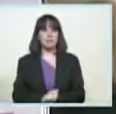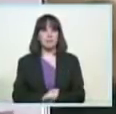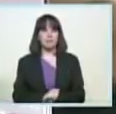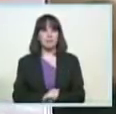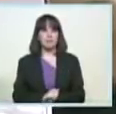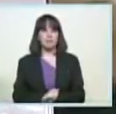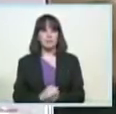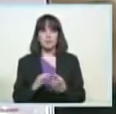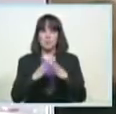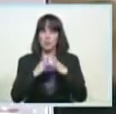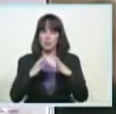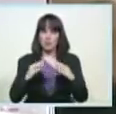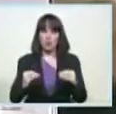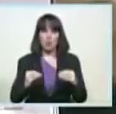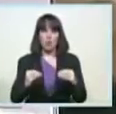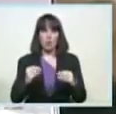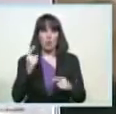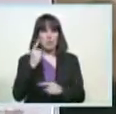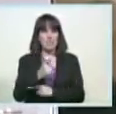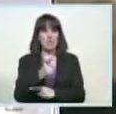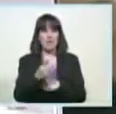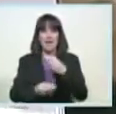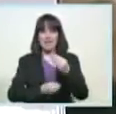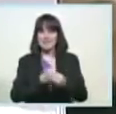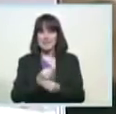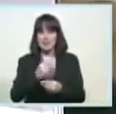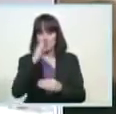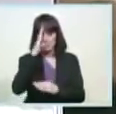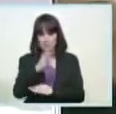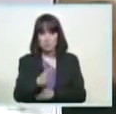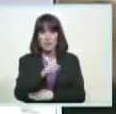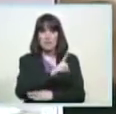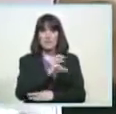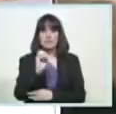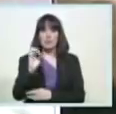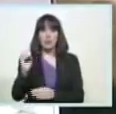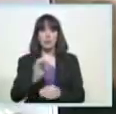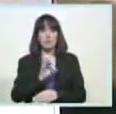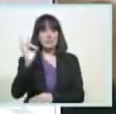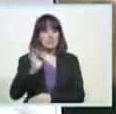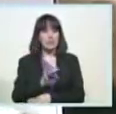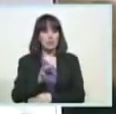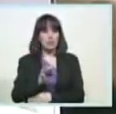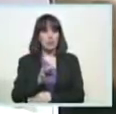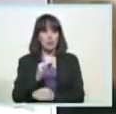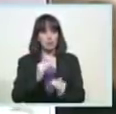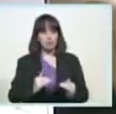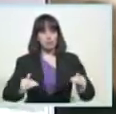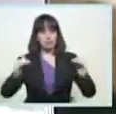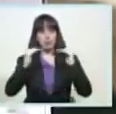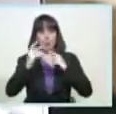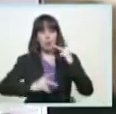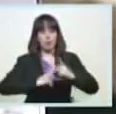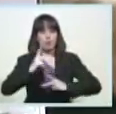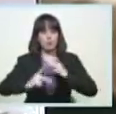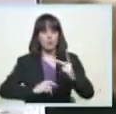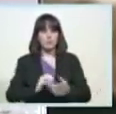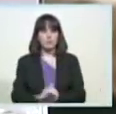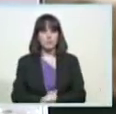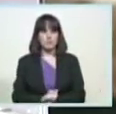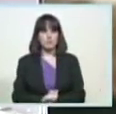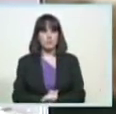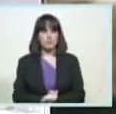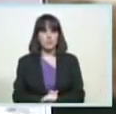toda la potencialidad y tenemos que llevar al cien por ciento de capacidad productiva a nuestra venezuela